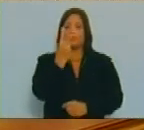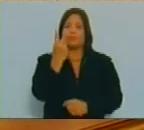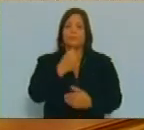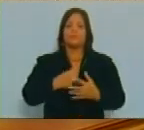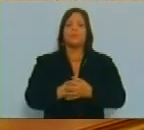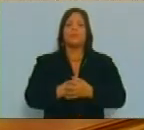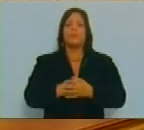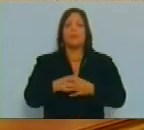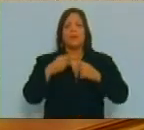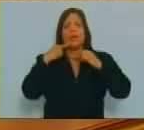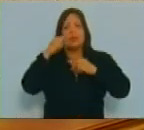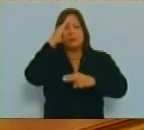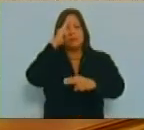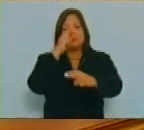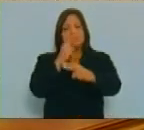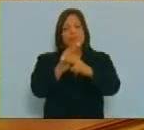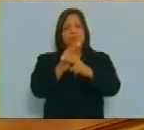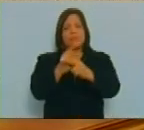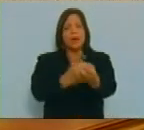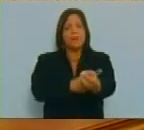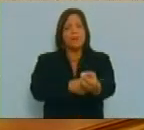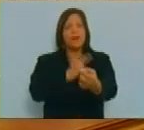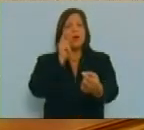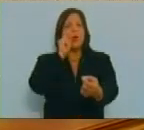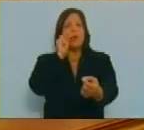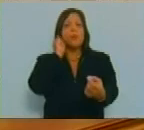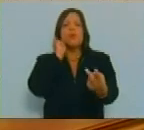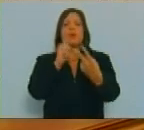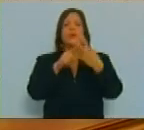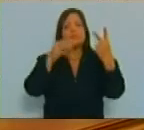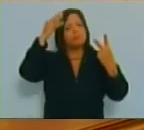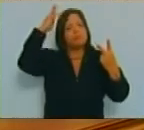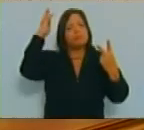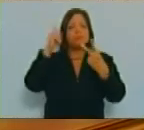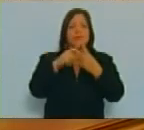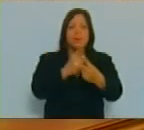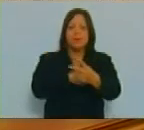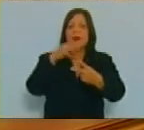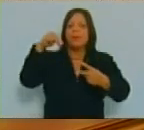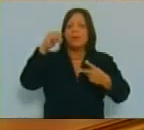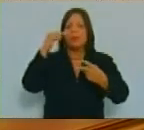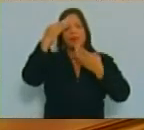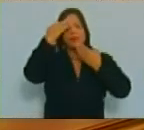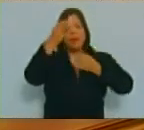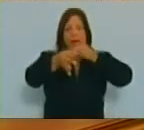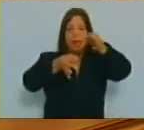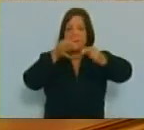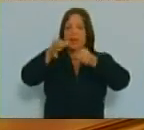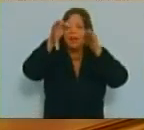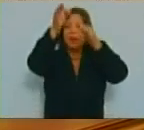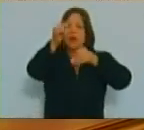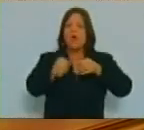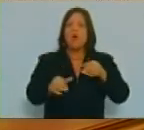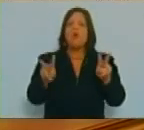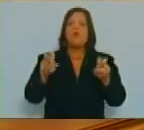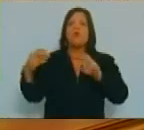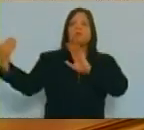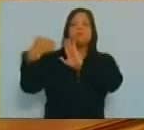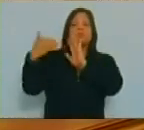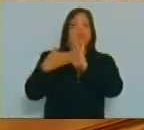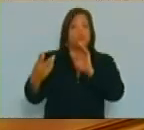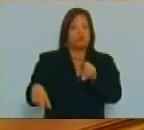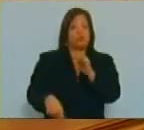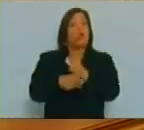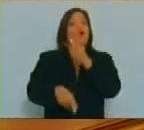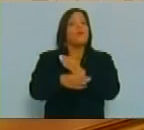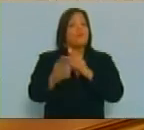allende y rendirle tributo a ese hermano ya su hermana también vengo a explicar esas nuevas formas de amenaza que